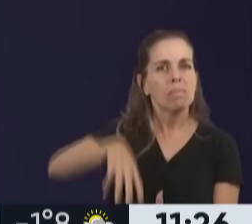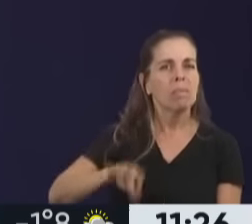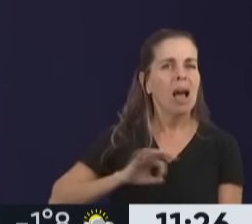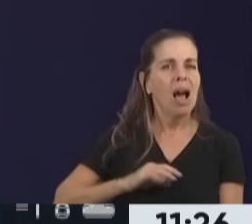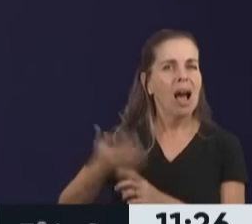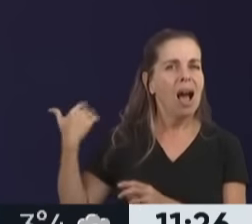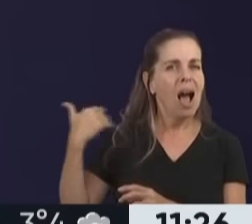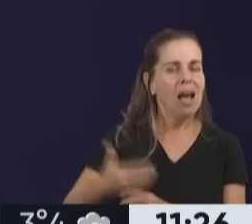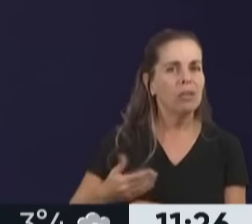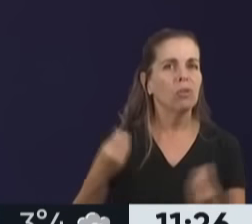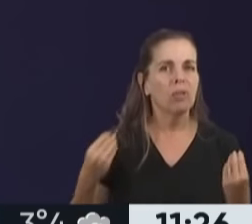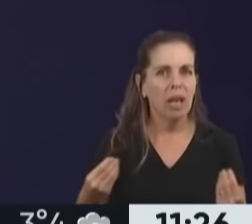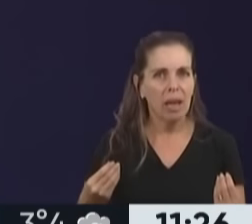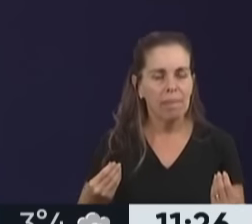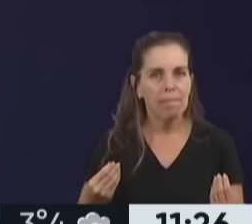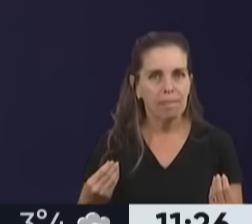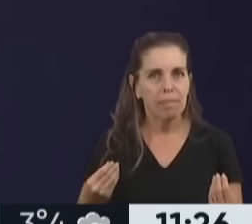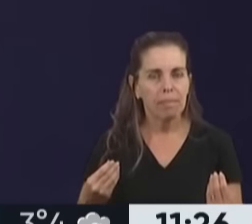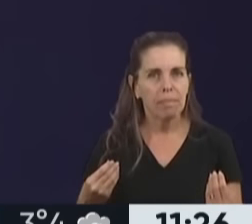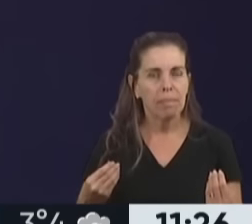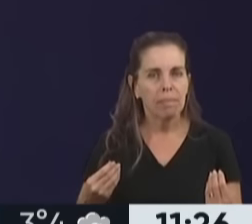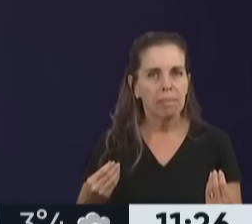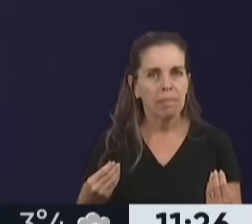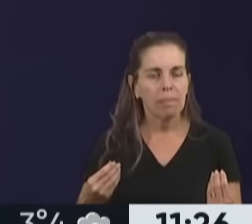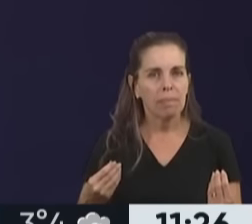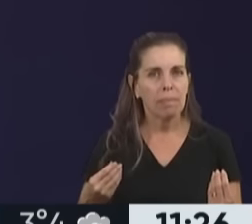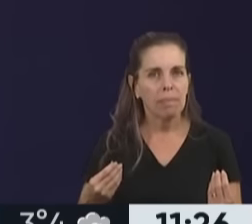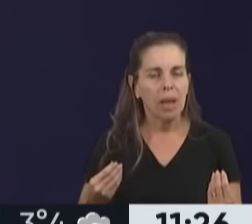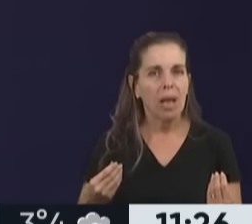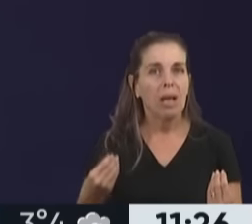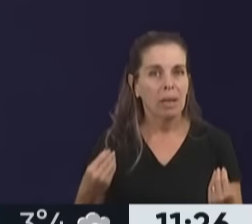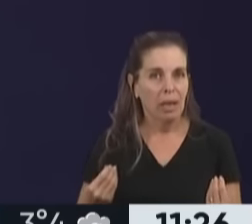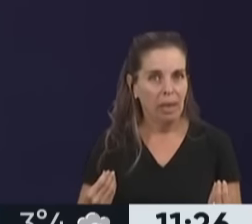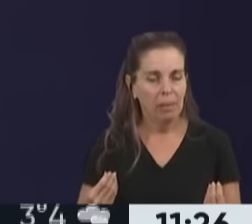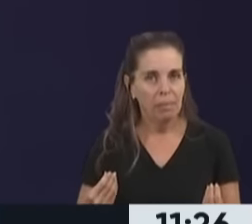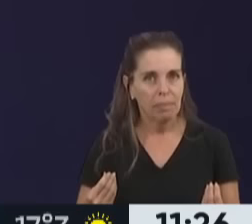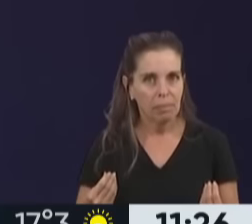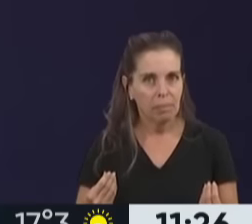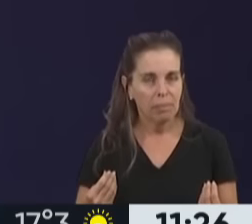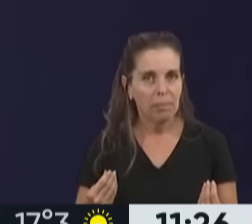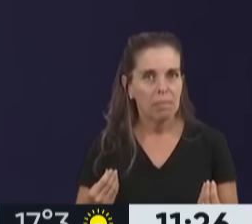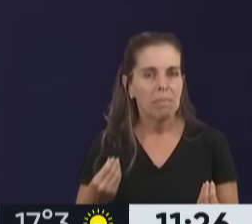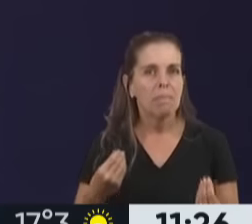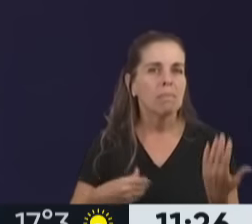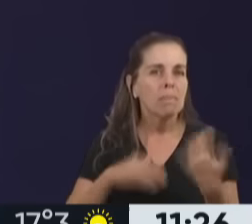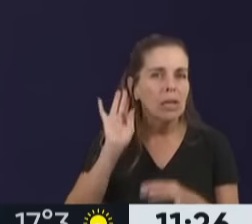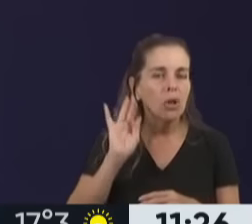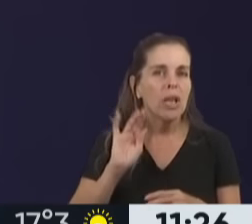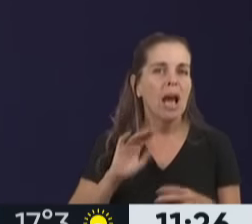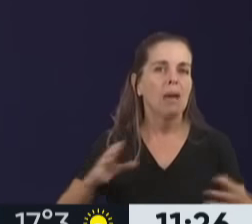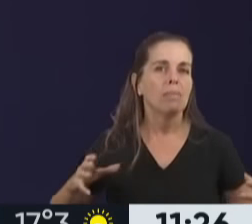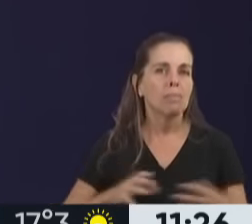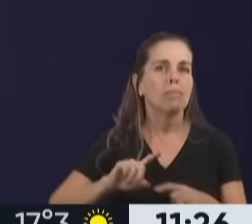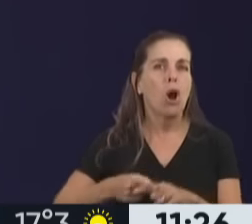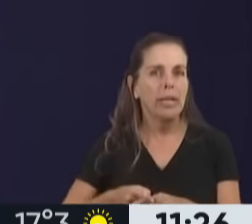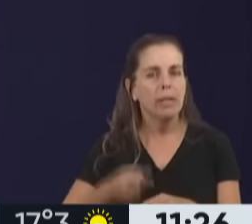en normalizar lo que efectivamente buena parte de la dirigencia política muchas veces tomaba